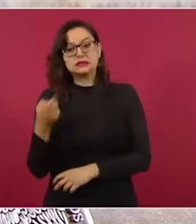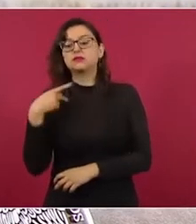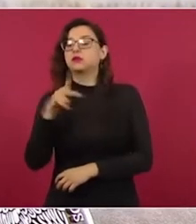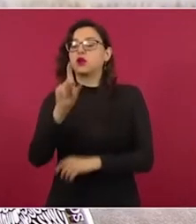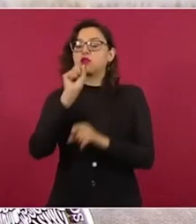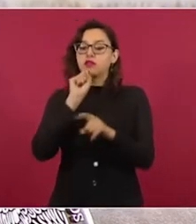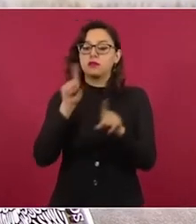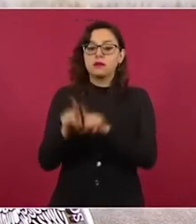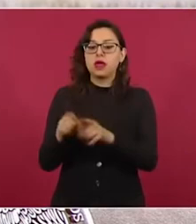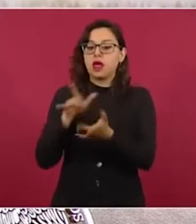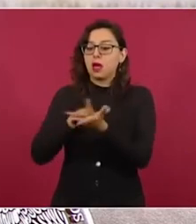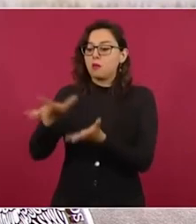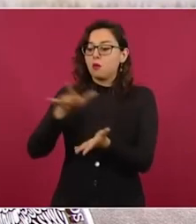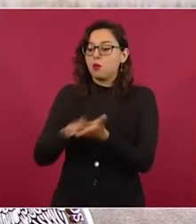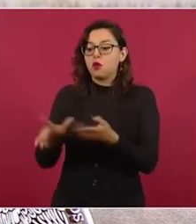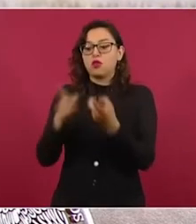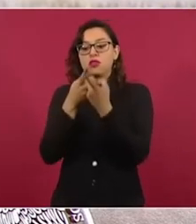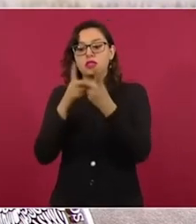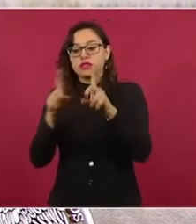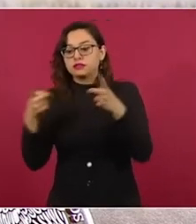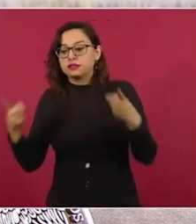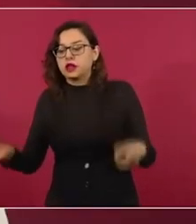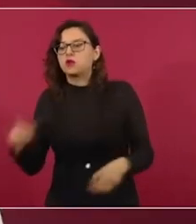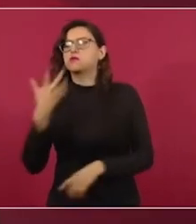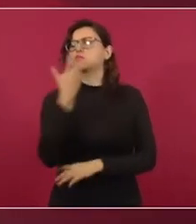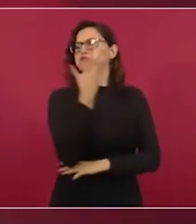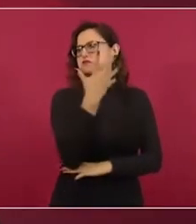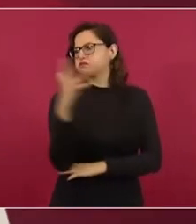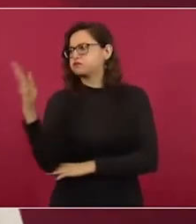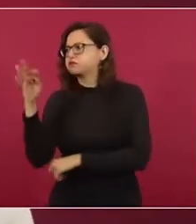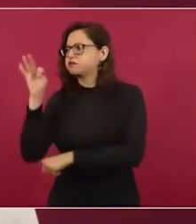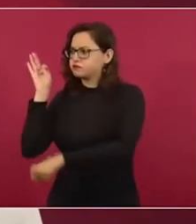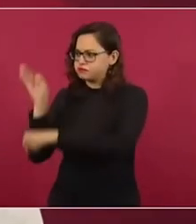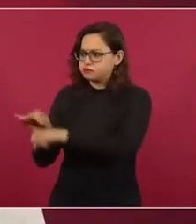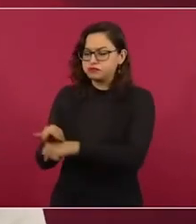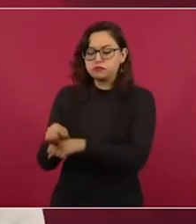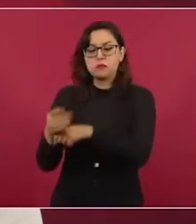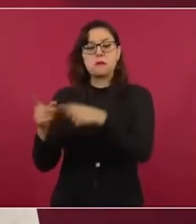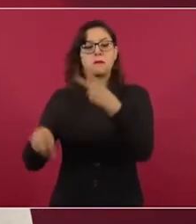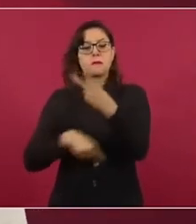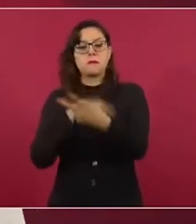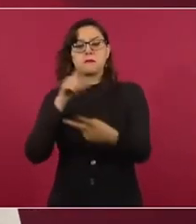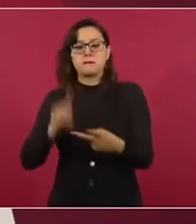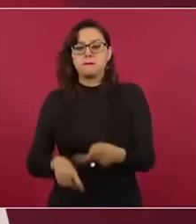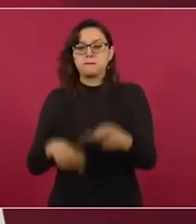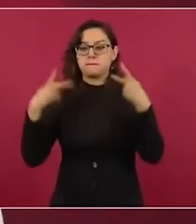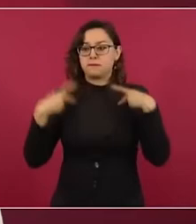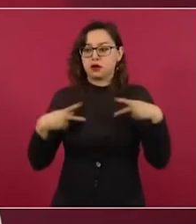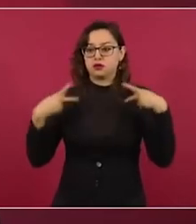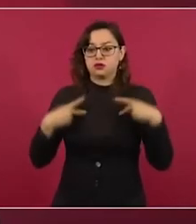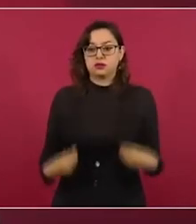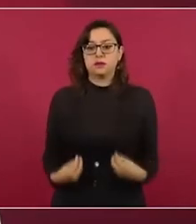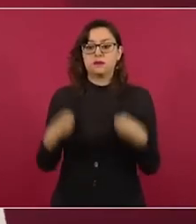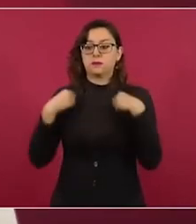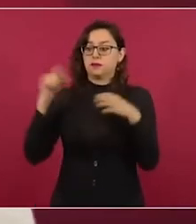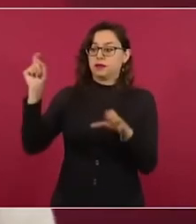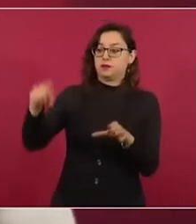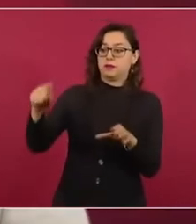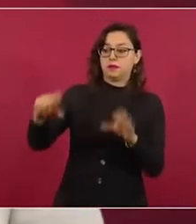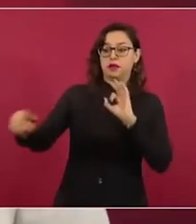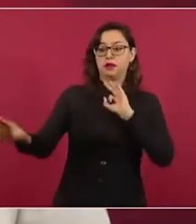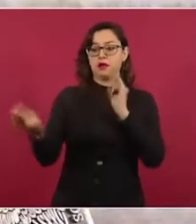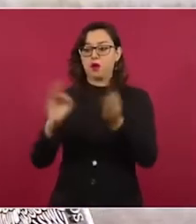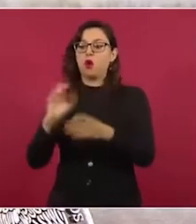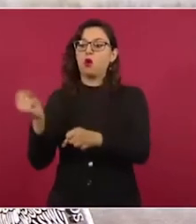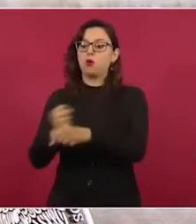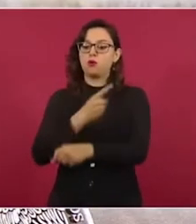sustentable que, además de la protección al medio ambiente, ampliará las oportunidades a la población de la región en